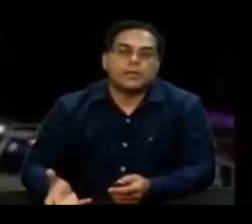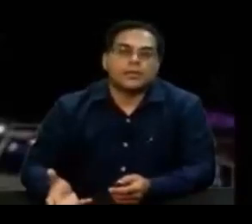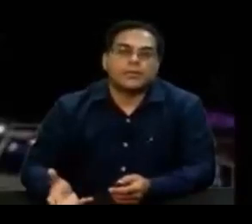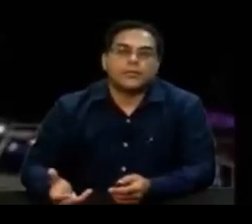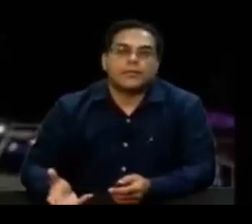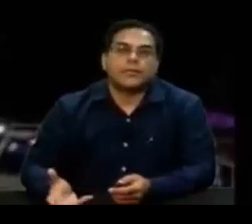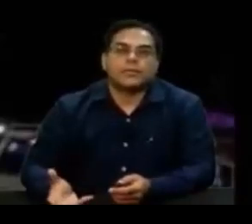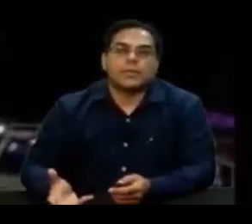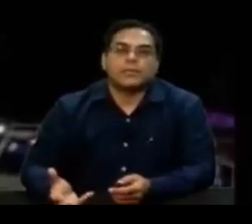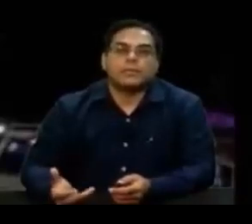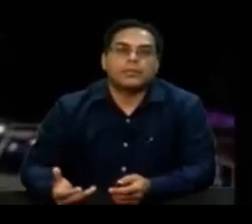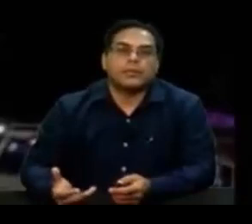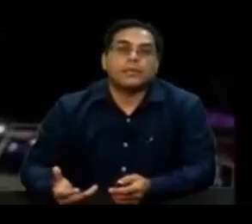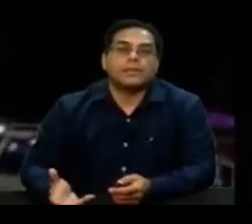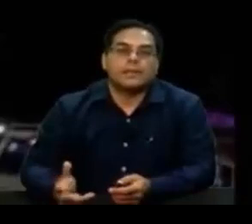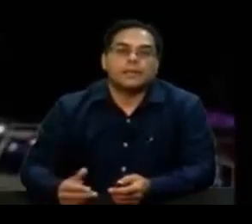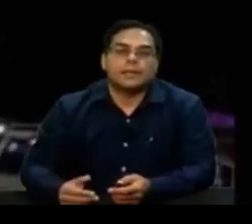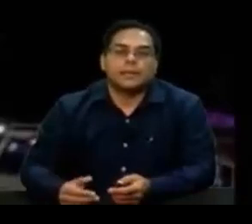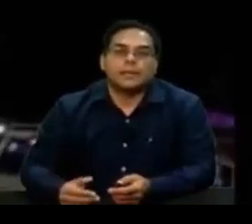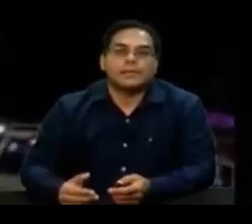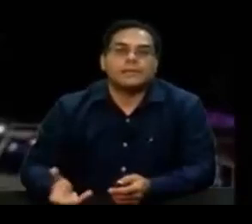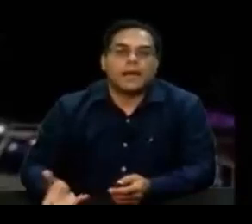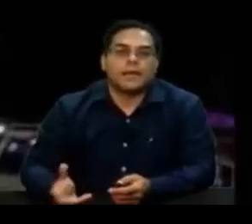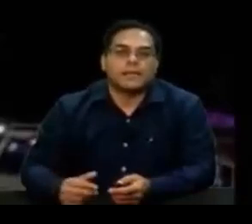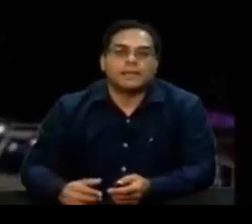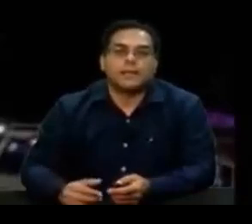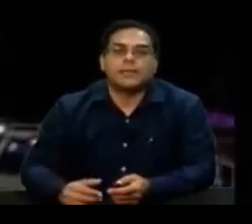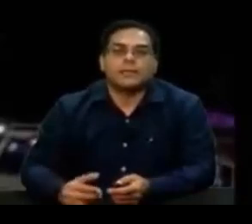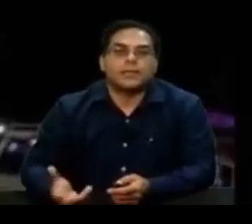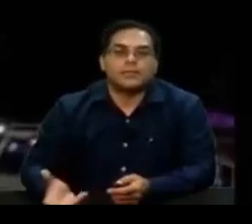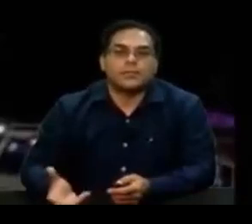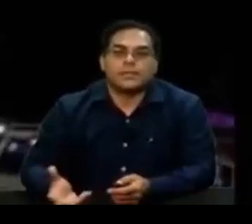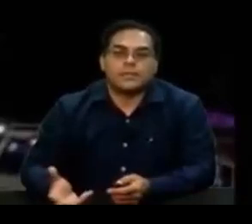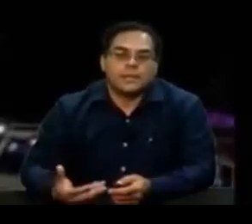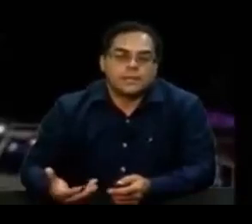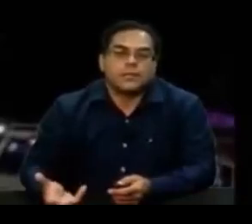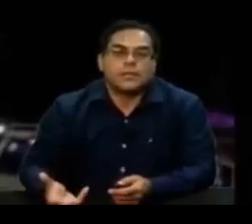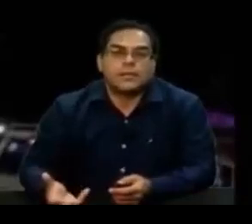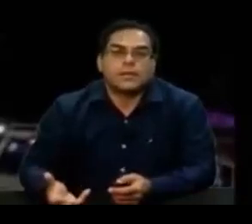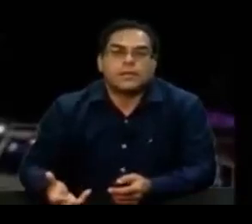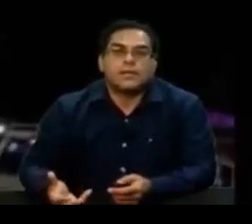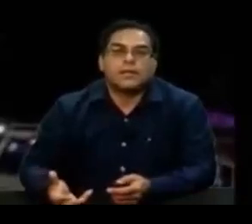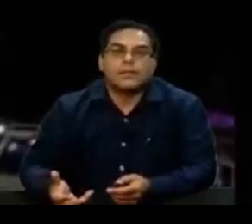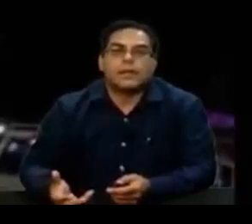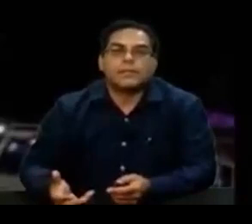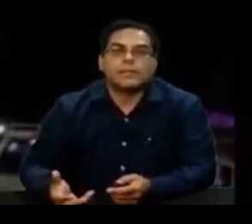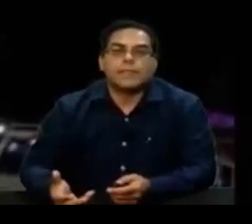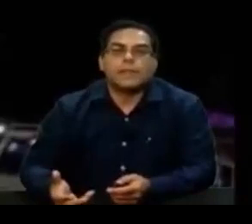ustedes lo observan, previo al procedimiento, ella ni siquiera tenía las escaras que tenía al principio, las costras que tenía, ya no las tiene.